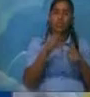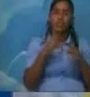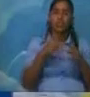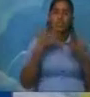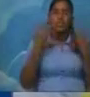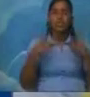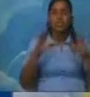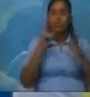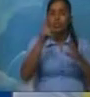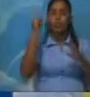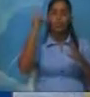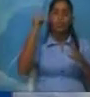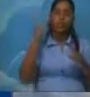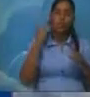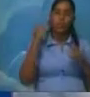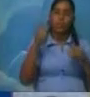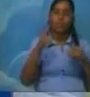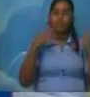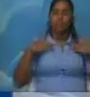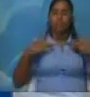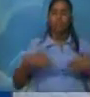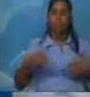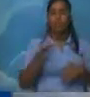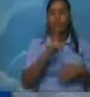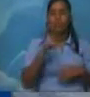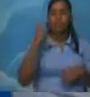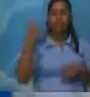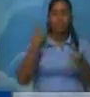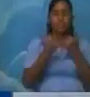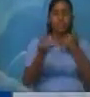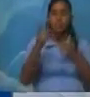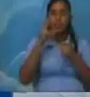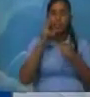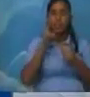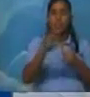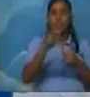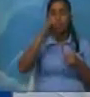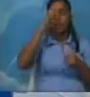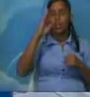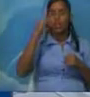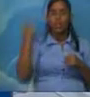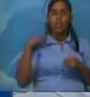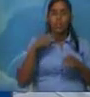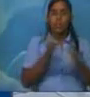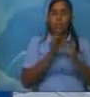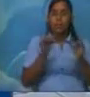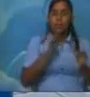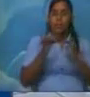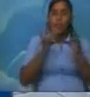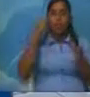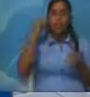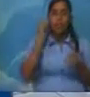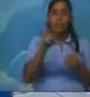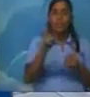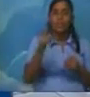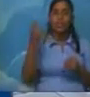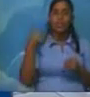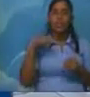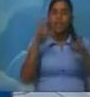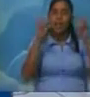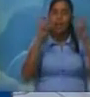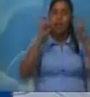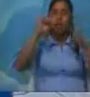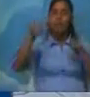usted con su mente humana no se imagina no terminas de ver lo que Dios tiene preparado para ti él tiene la nueva